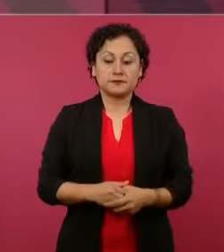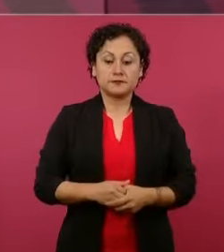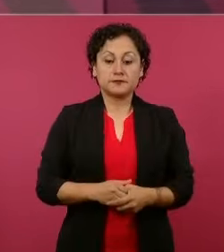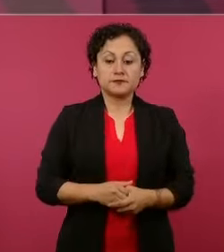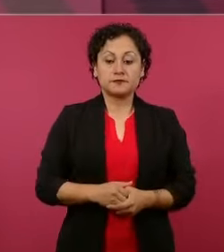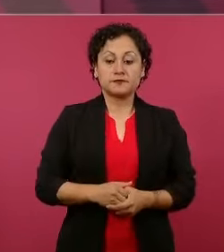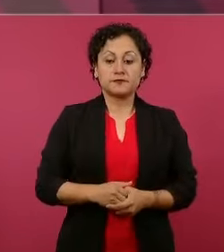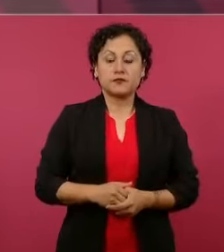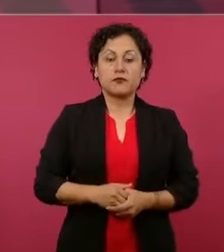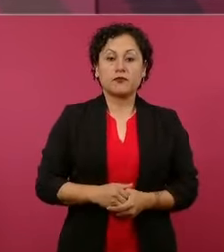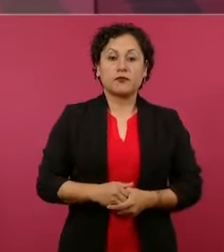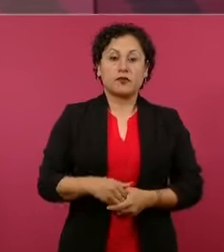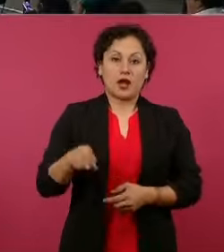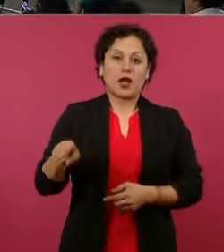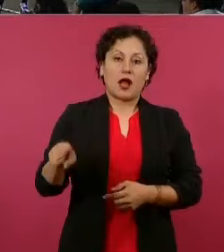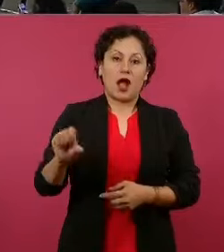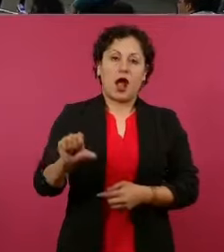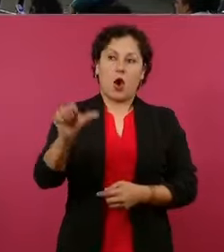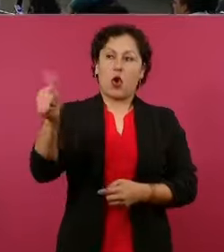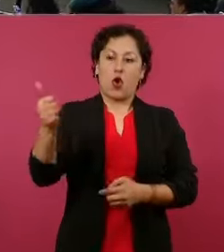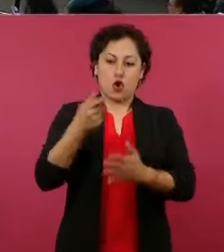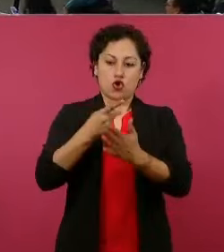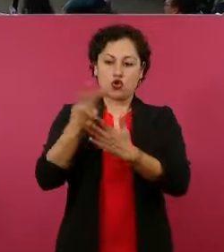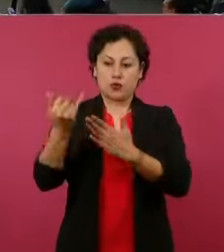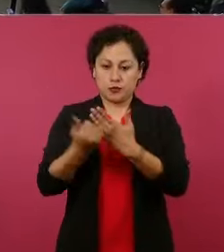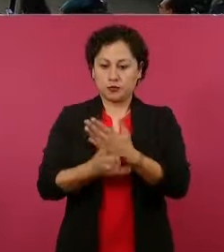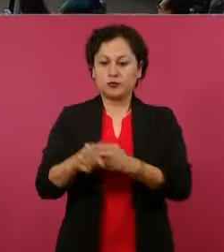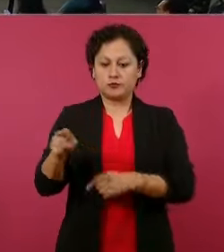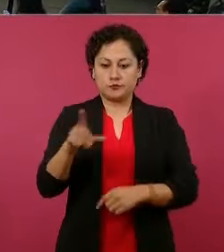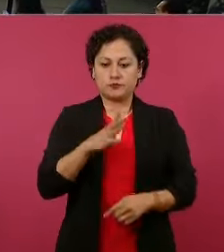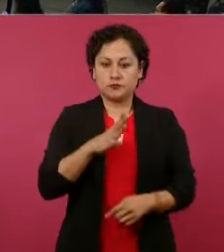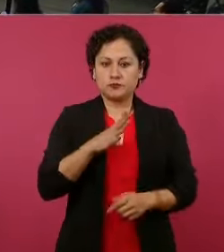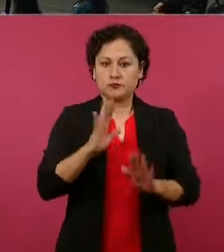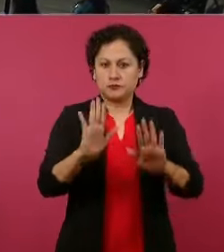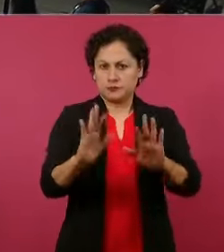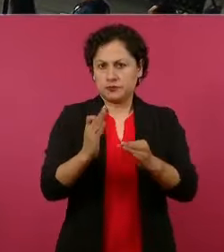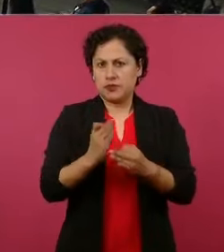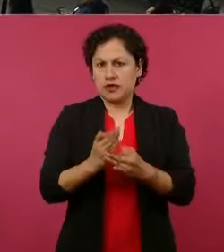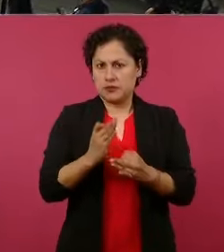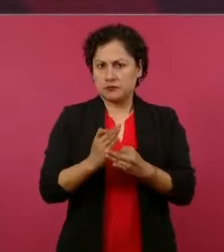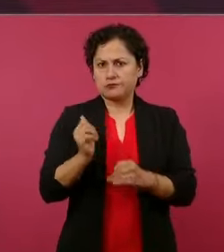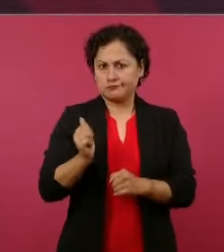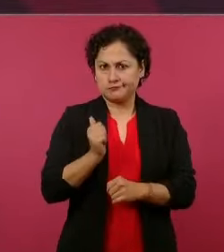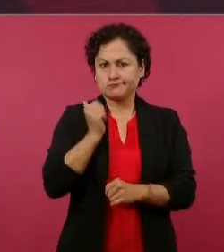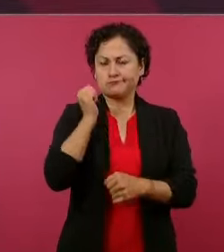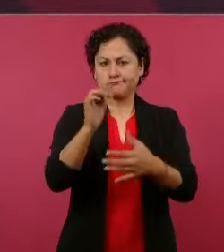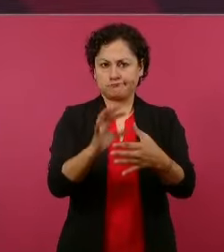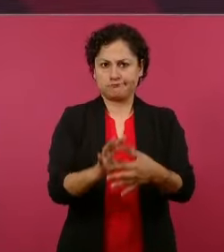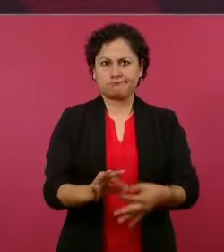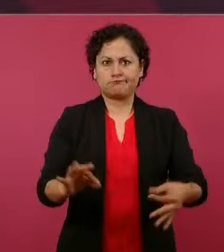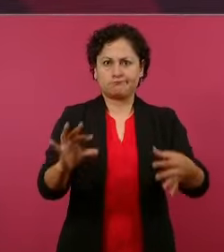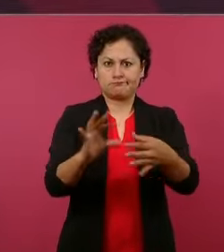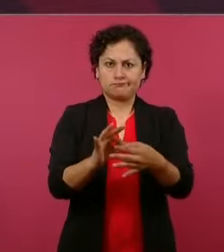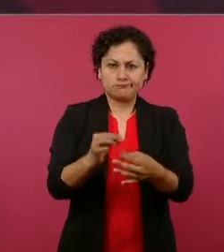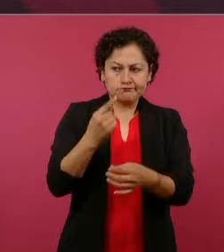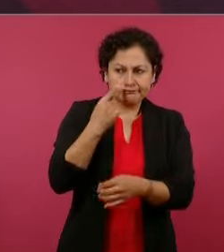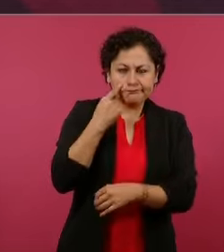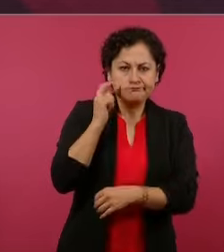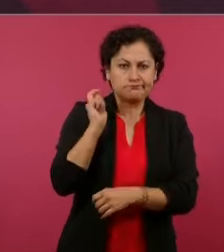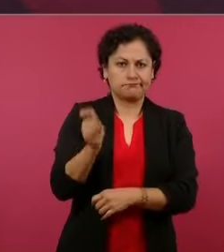tiene también otro proyecto aprovecho para comentarlo